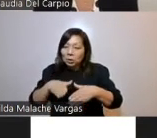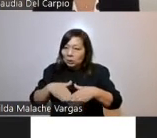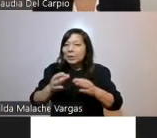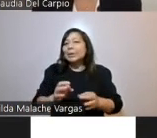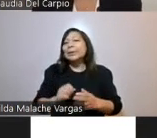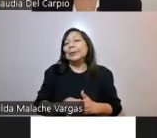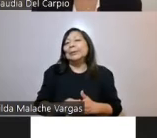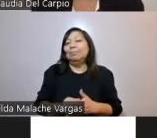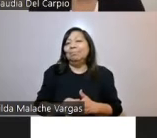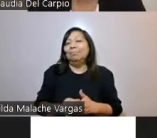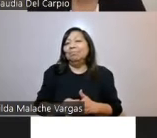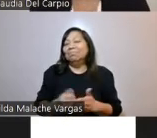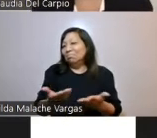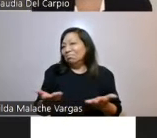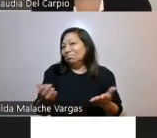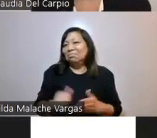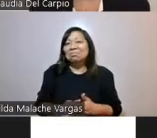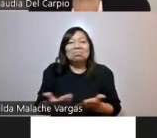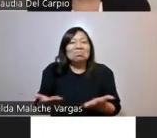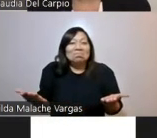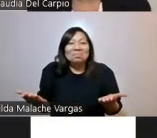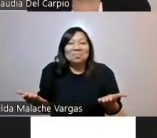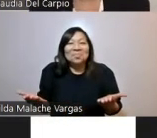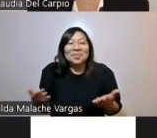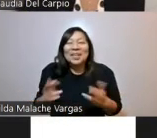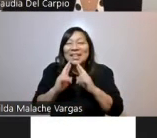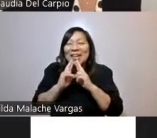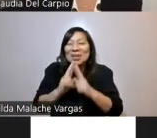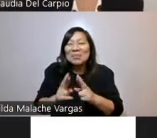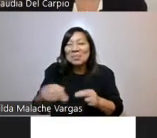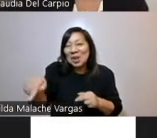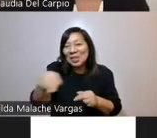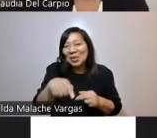Eh, Así que, nada, esas eran mis recomendaciones.